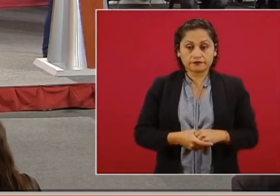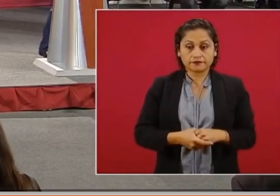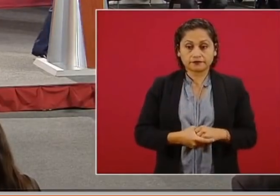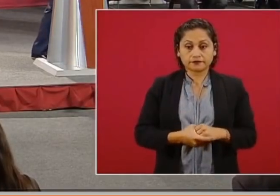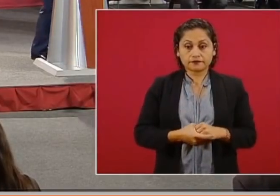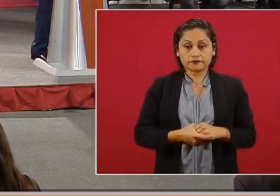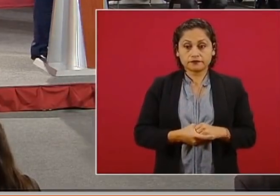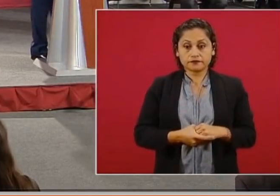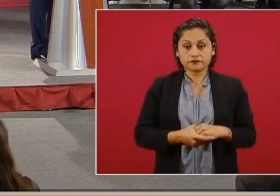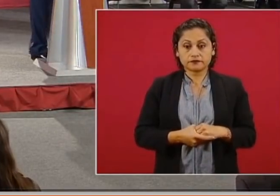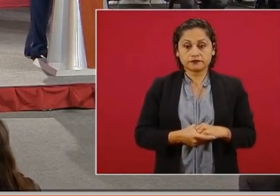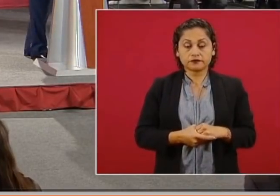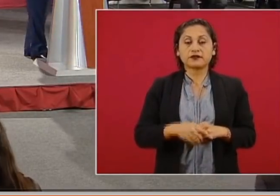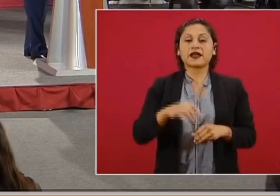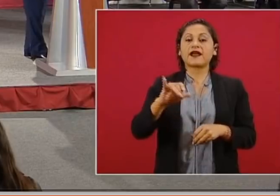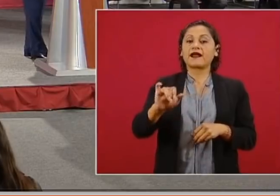que tenemos que firmar.